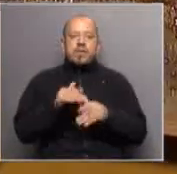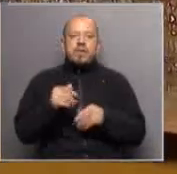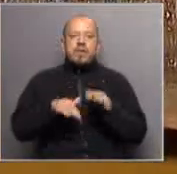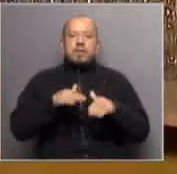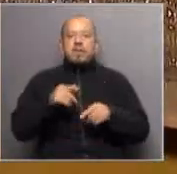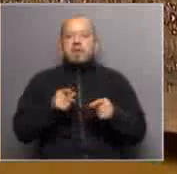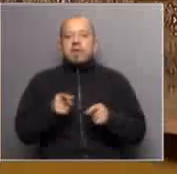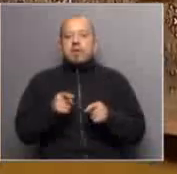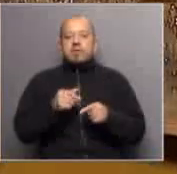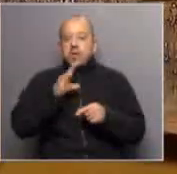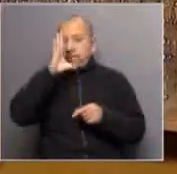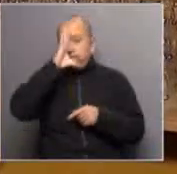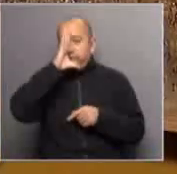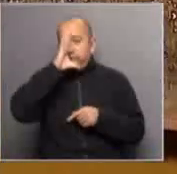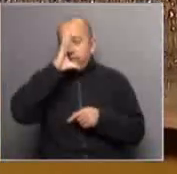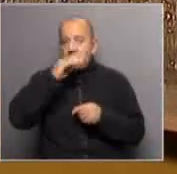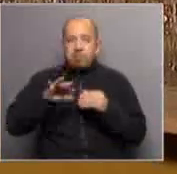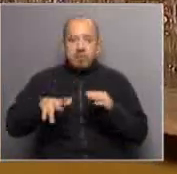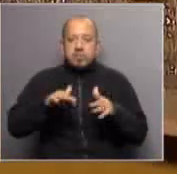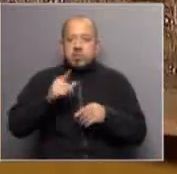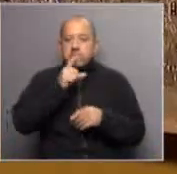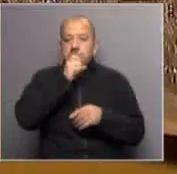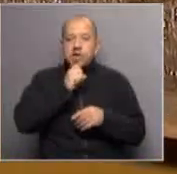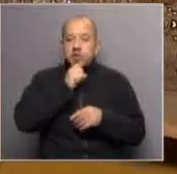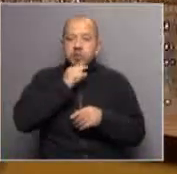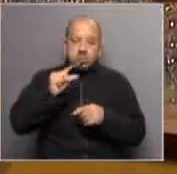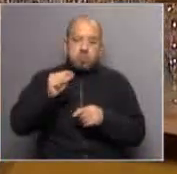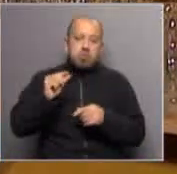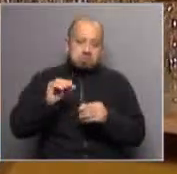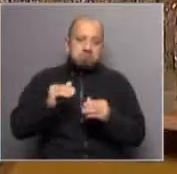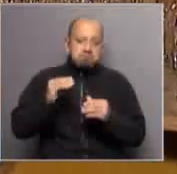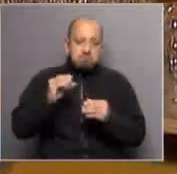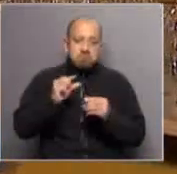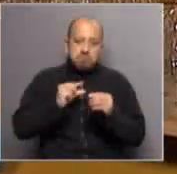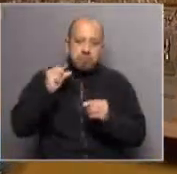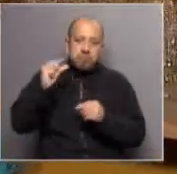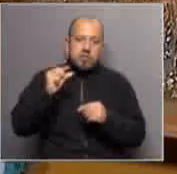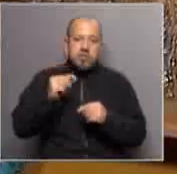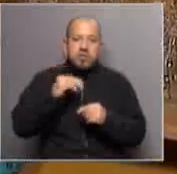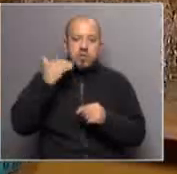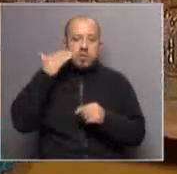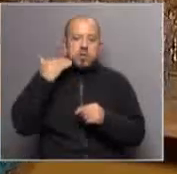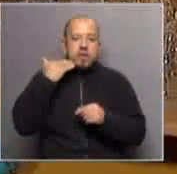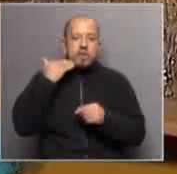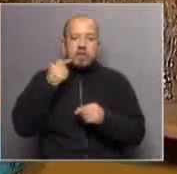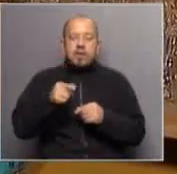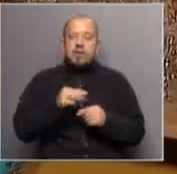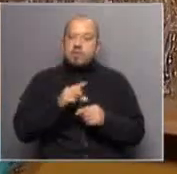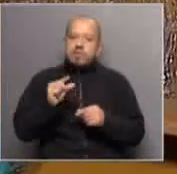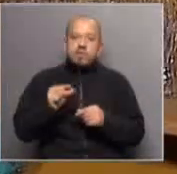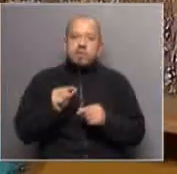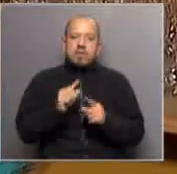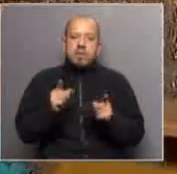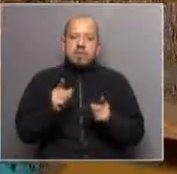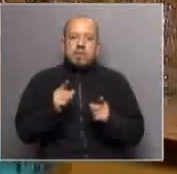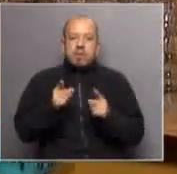depende. En febrero fue más o menos, en marzo levantó un poquitito, en abril cuando aumentaron mucho los casos la gente se empezó a guardar.